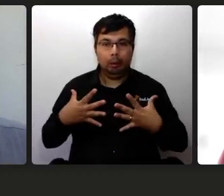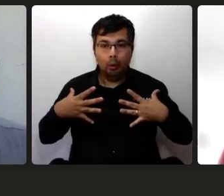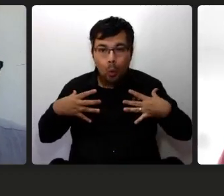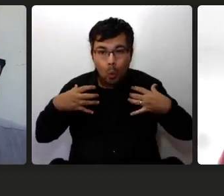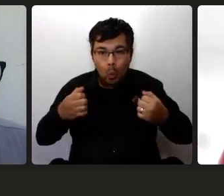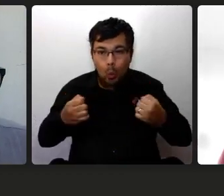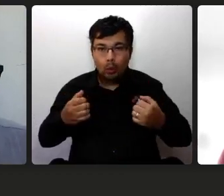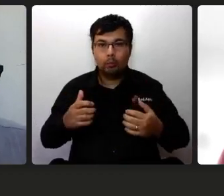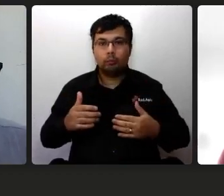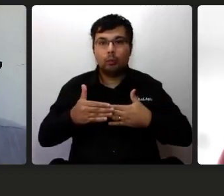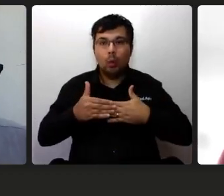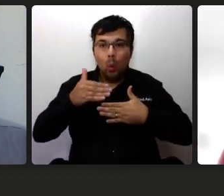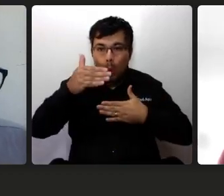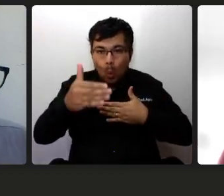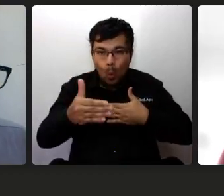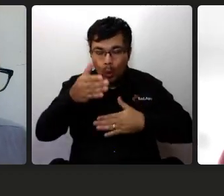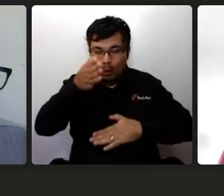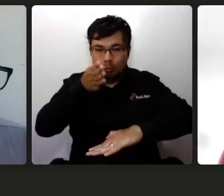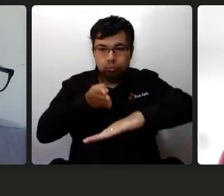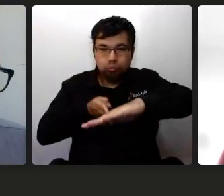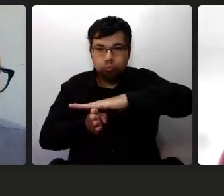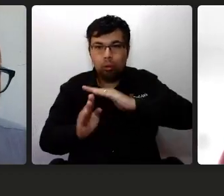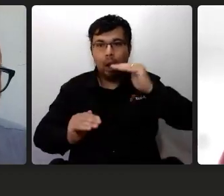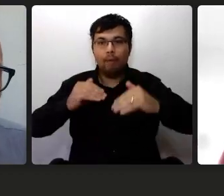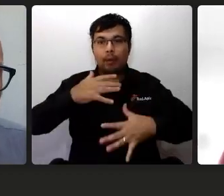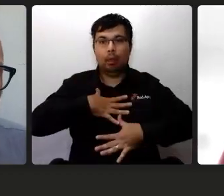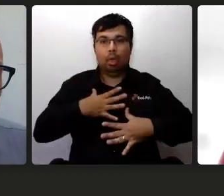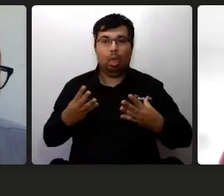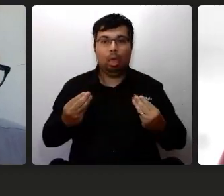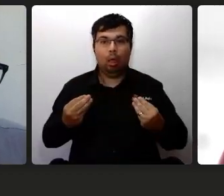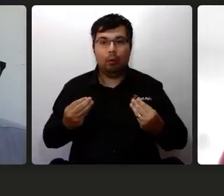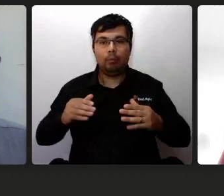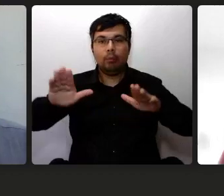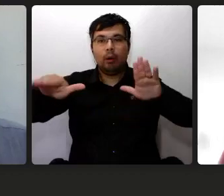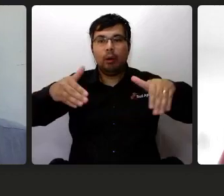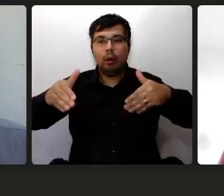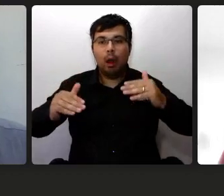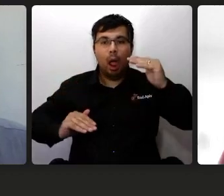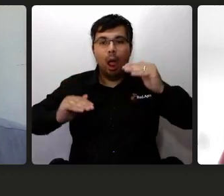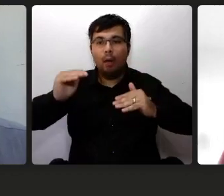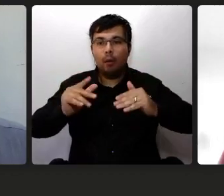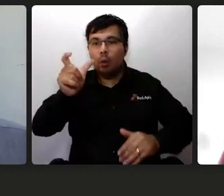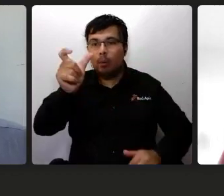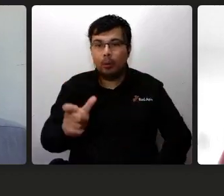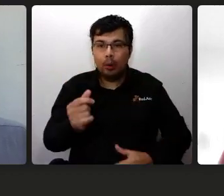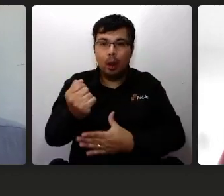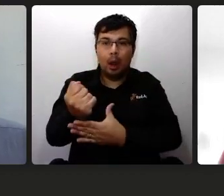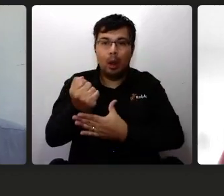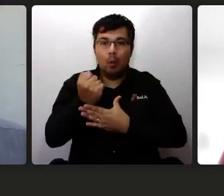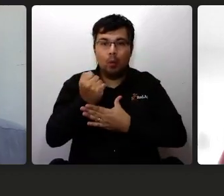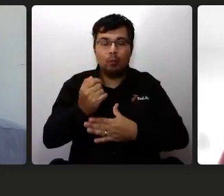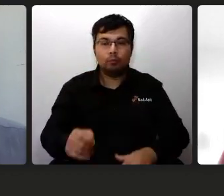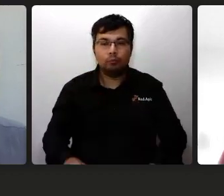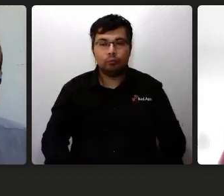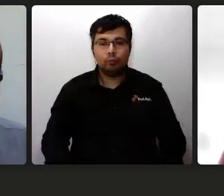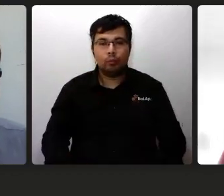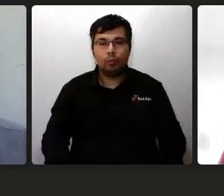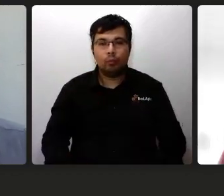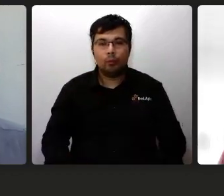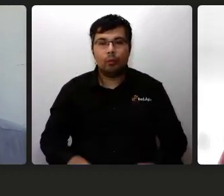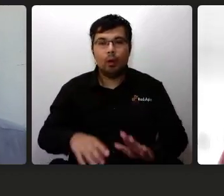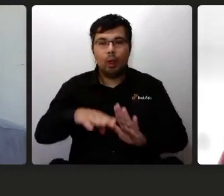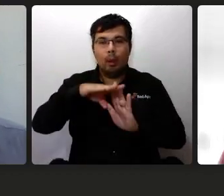cruzar ese río, que a veces somos temerosos, es verdad, pero el llamado está que a veces con alguien que nos ayude va a ser menos